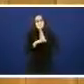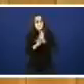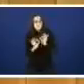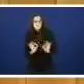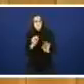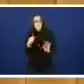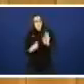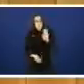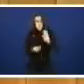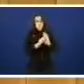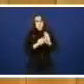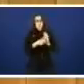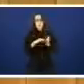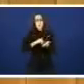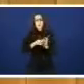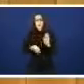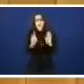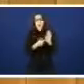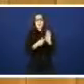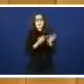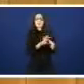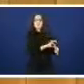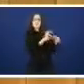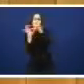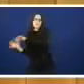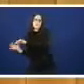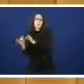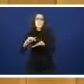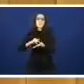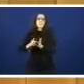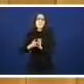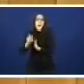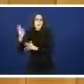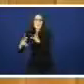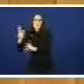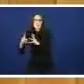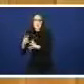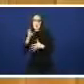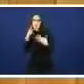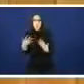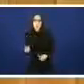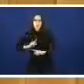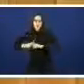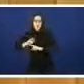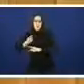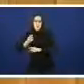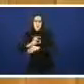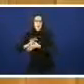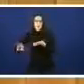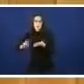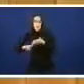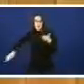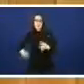que se contempla no proxecto de lei e que garda unha íntima relación co plan de racionalización administrativa que está a desenvolver a Xunta de Galicia.